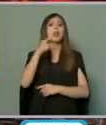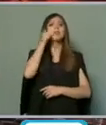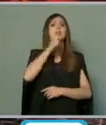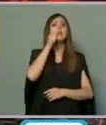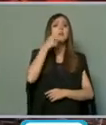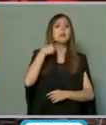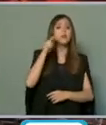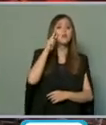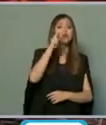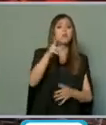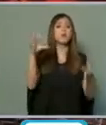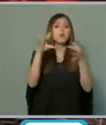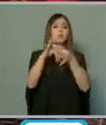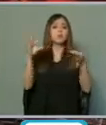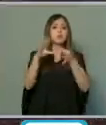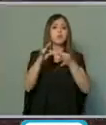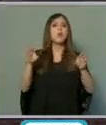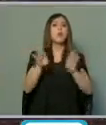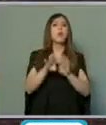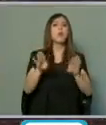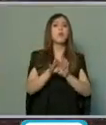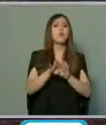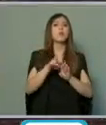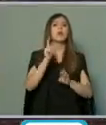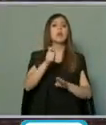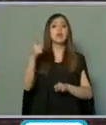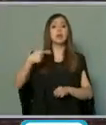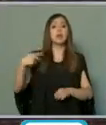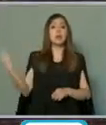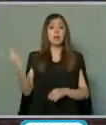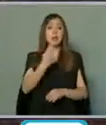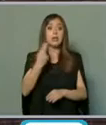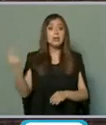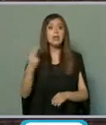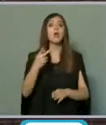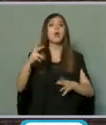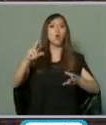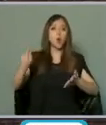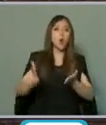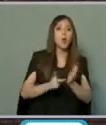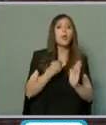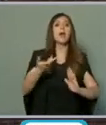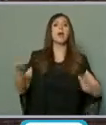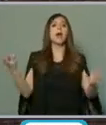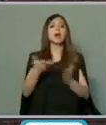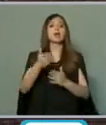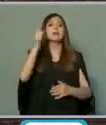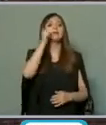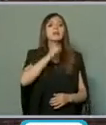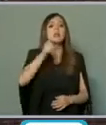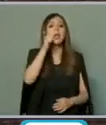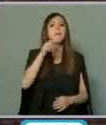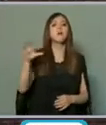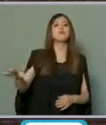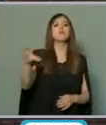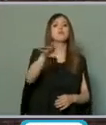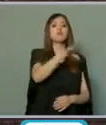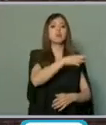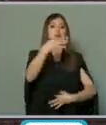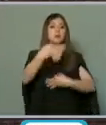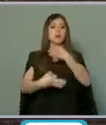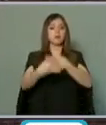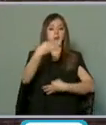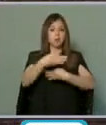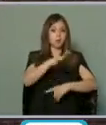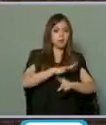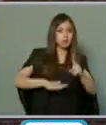figura, seguramente porque pues surge o resurge o la volvemos a escuchar en cada proceso electoral y de repente